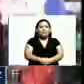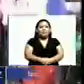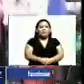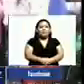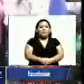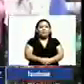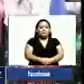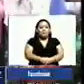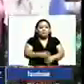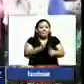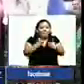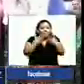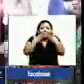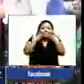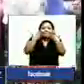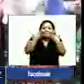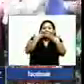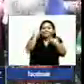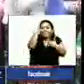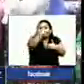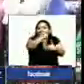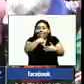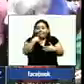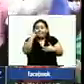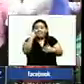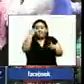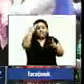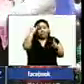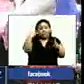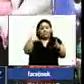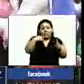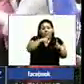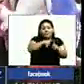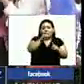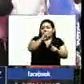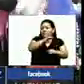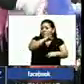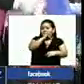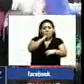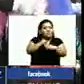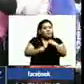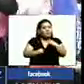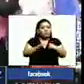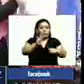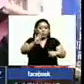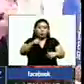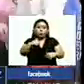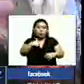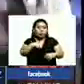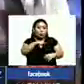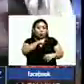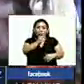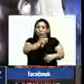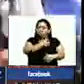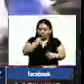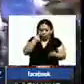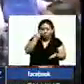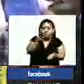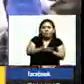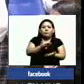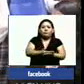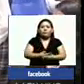Su emoción era evidente. Evelyn asegura que finalmente su inocencia fue comprobada.